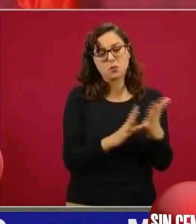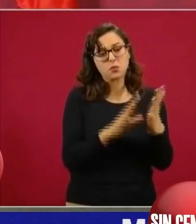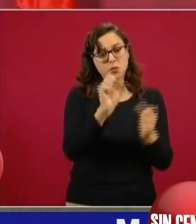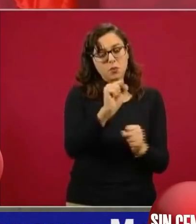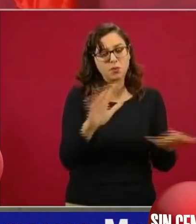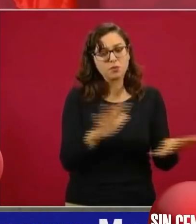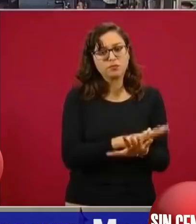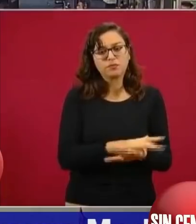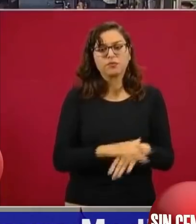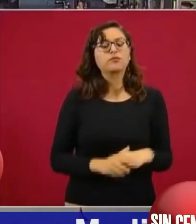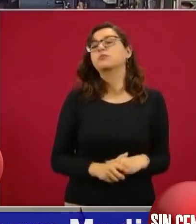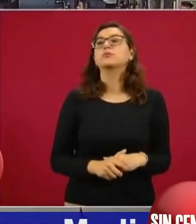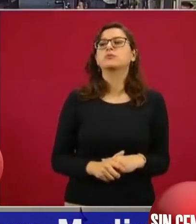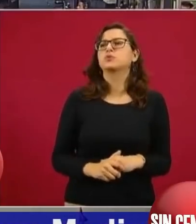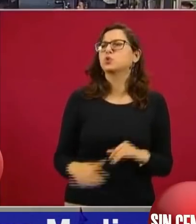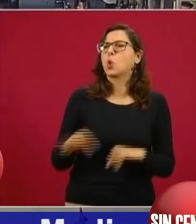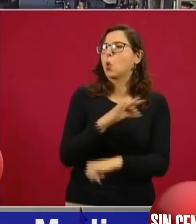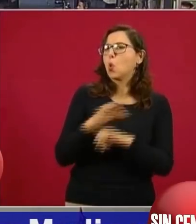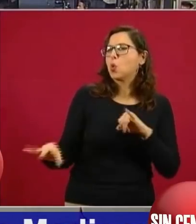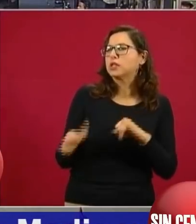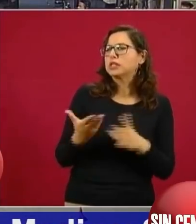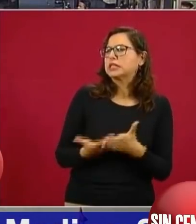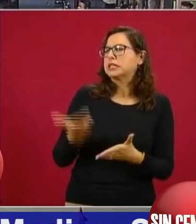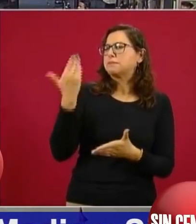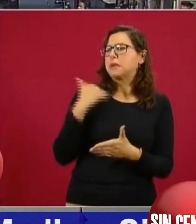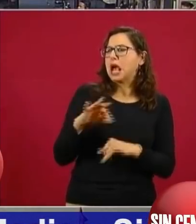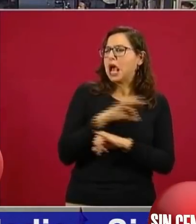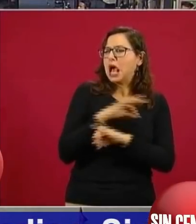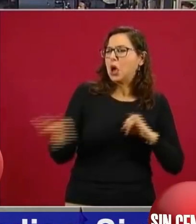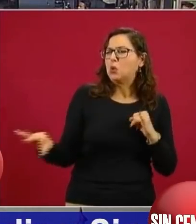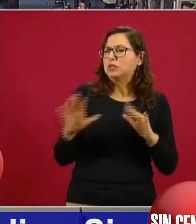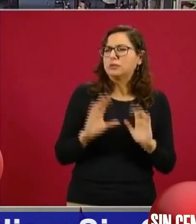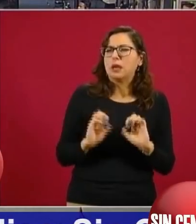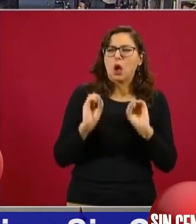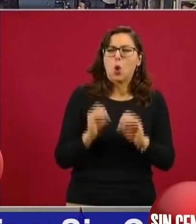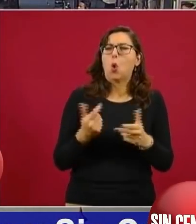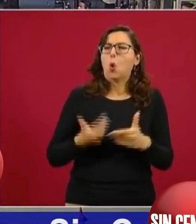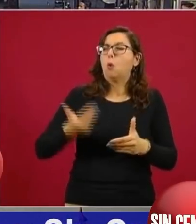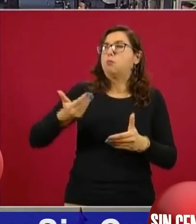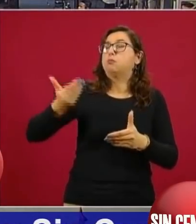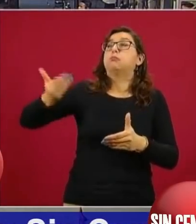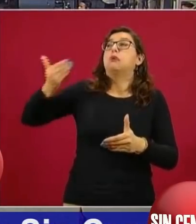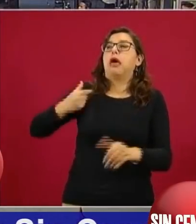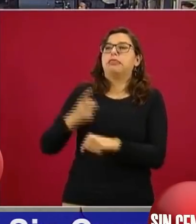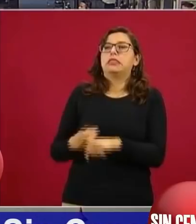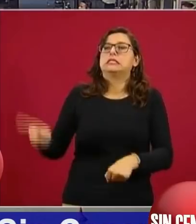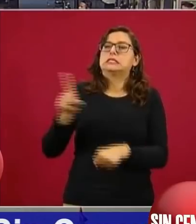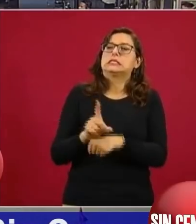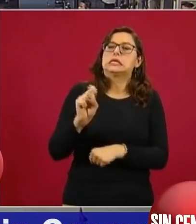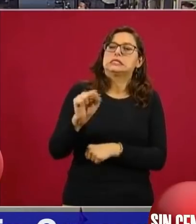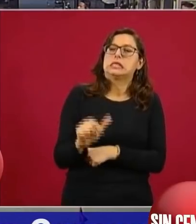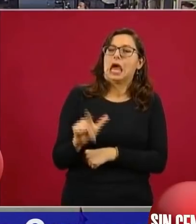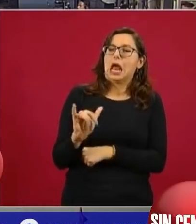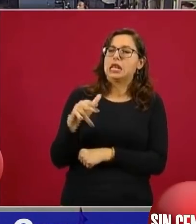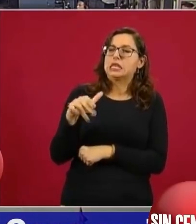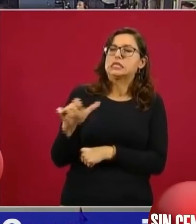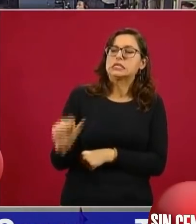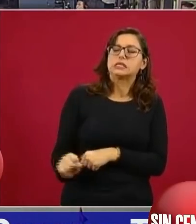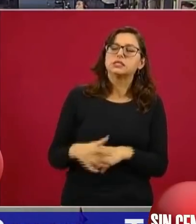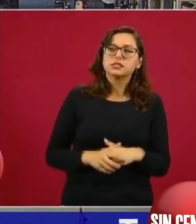para revertir la última reforma energética? Sí. ¿O también lo que dice, por ejemplo, de Salinas, desde esas reformas